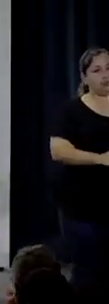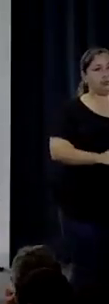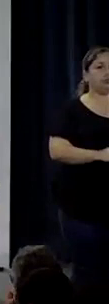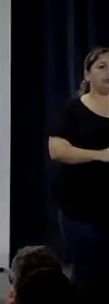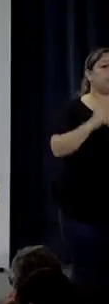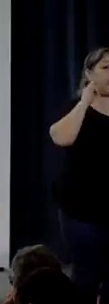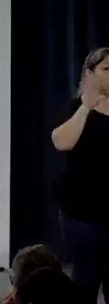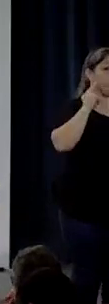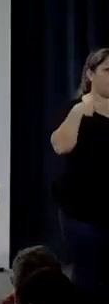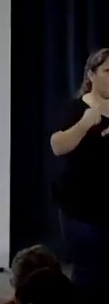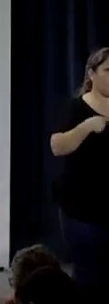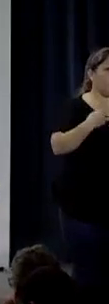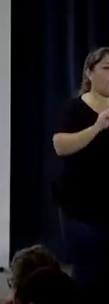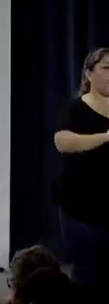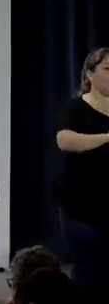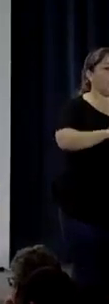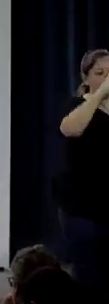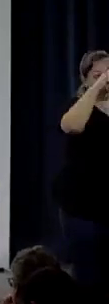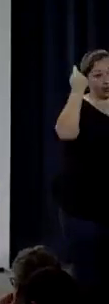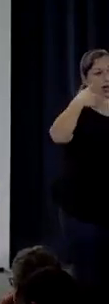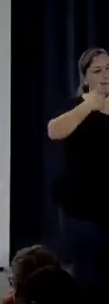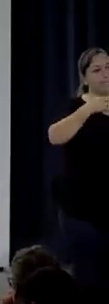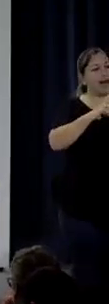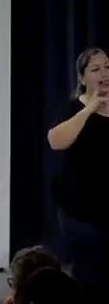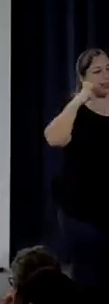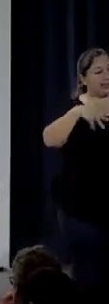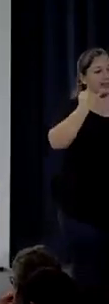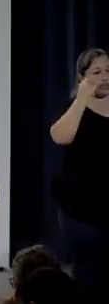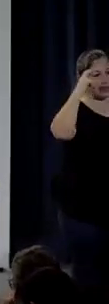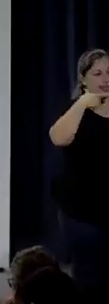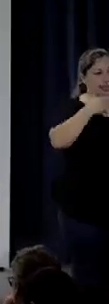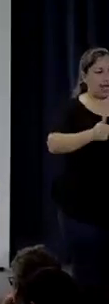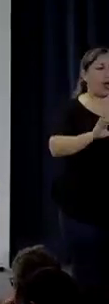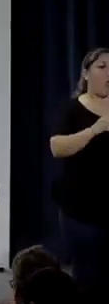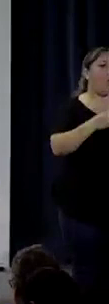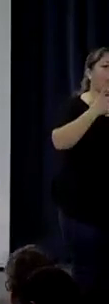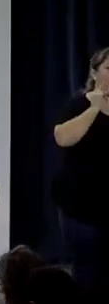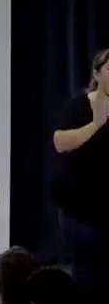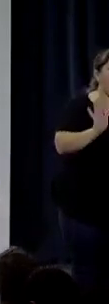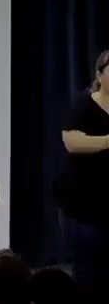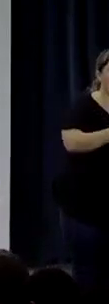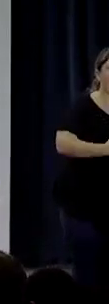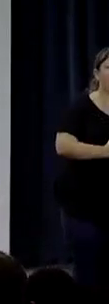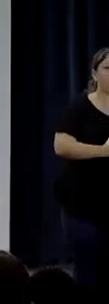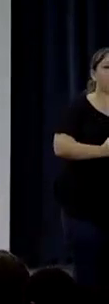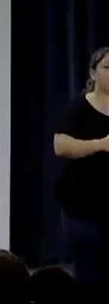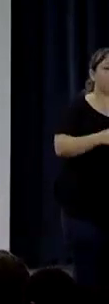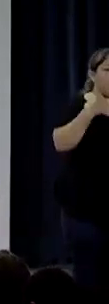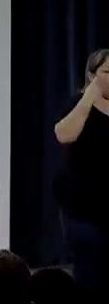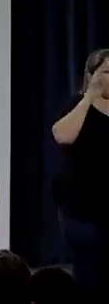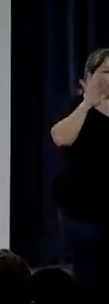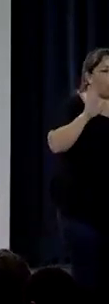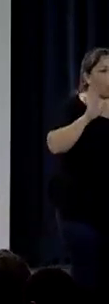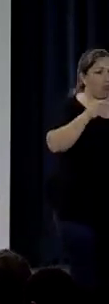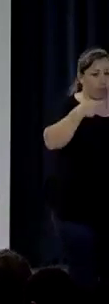Escuchamos a continuación al diputado nacional Martín Yesa. Buen día a todos. Yo creo que además